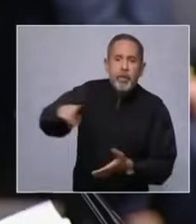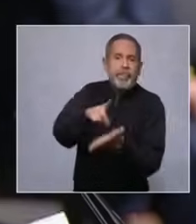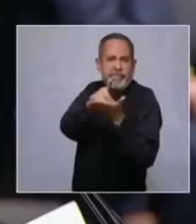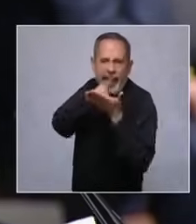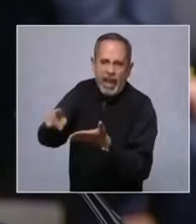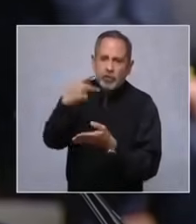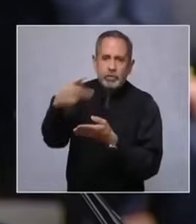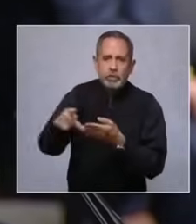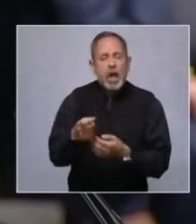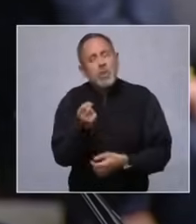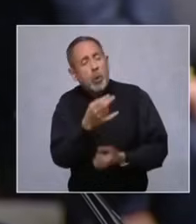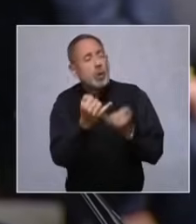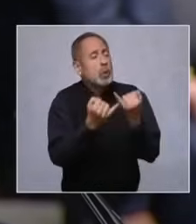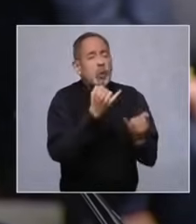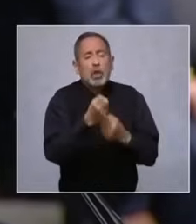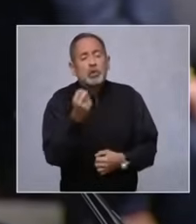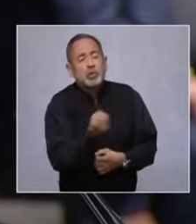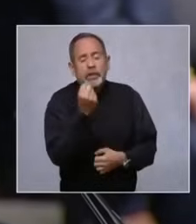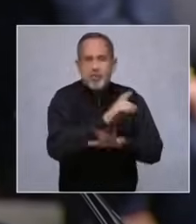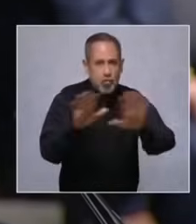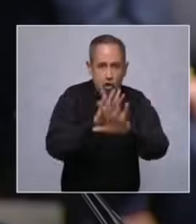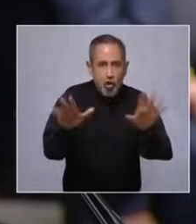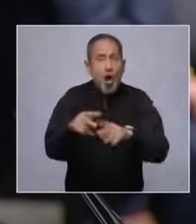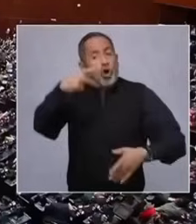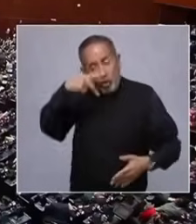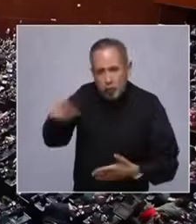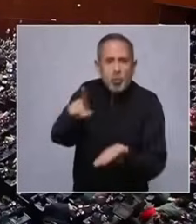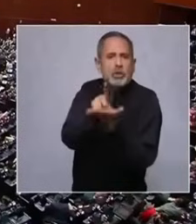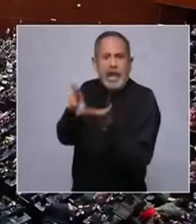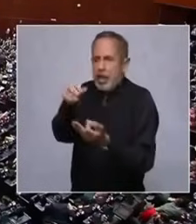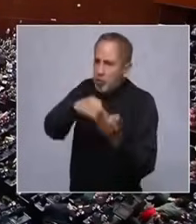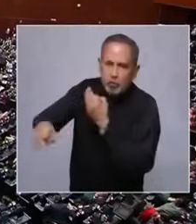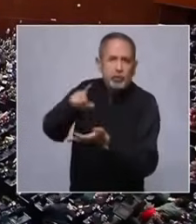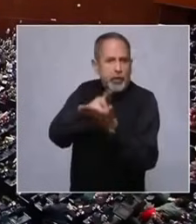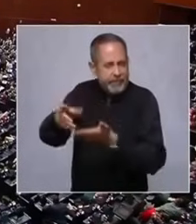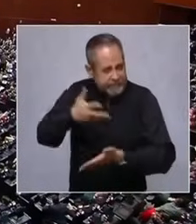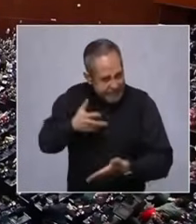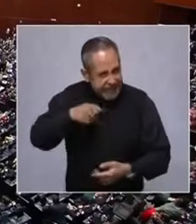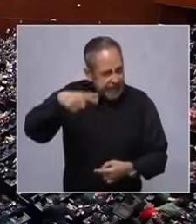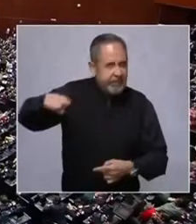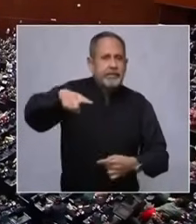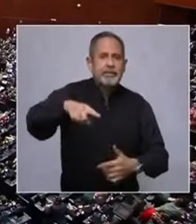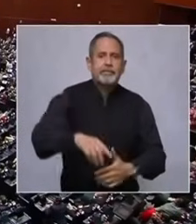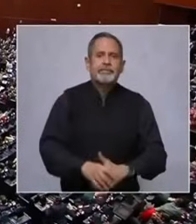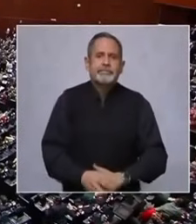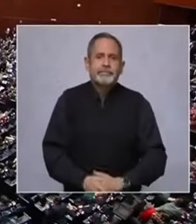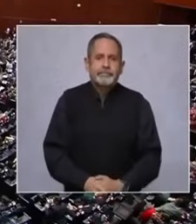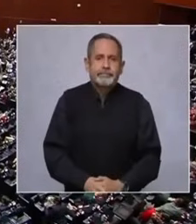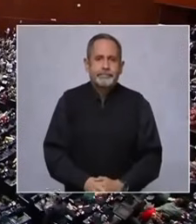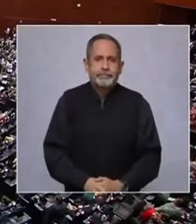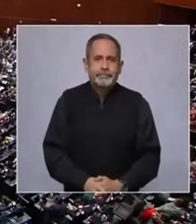México, prioridad. No son privilegios ni mercancías. Wow. Dios mío, México. No le cojo miedo